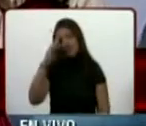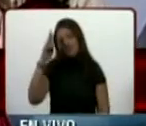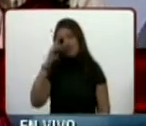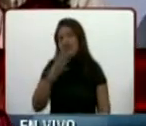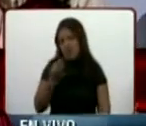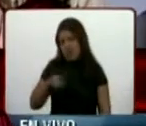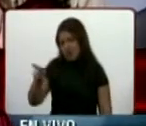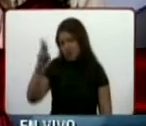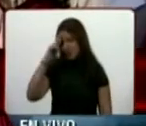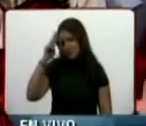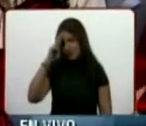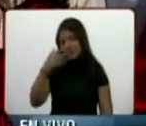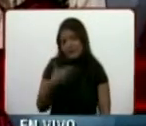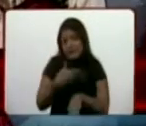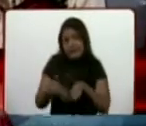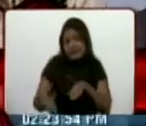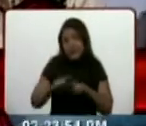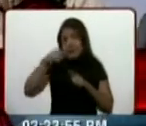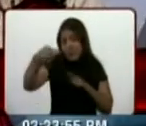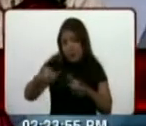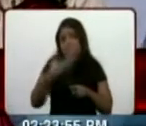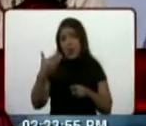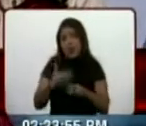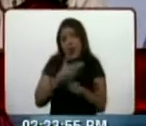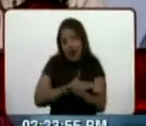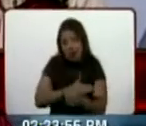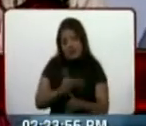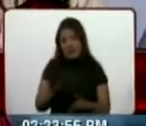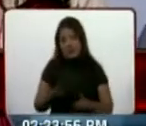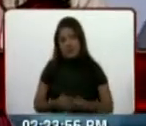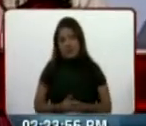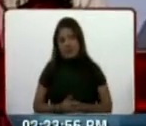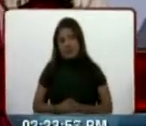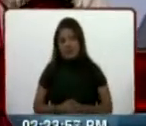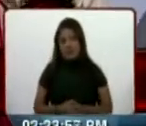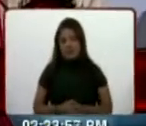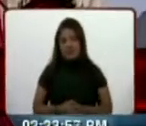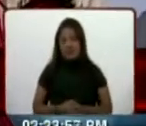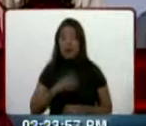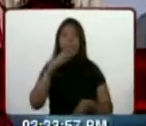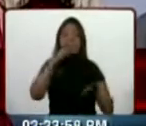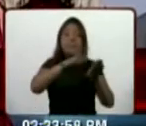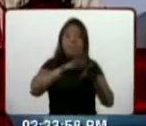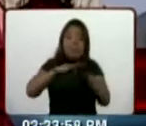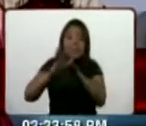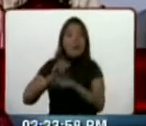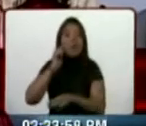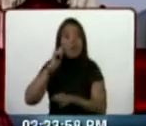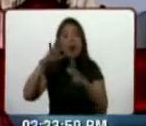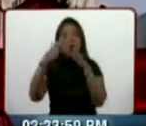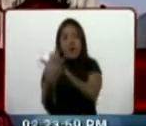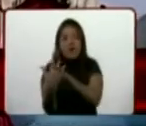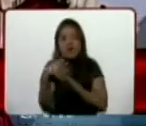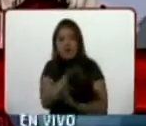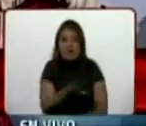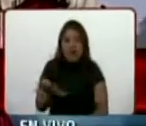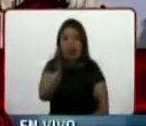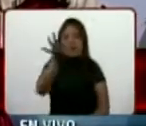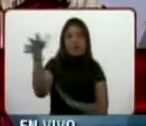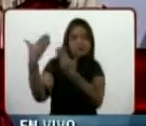tienes razón. La próxima vez vamos a votar más temprano. Yo llamo a las mujeres de los barrios, de las